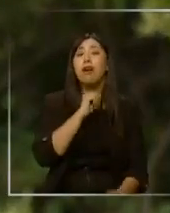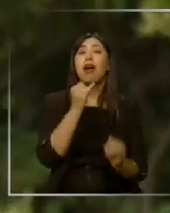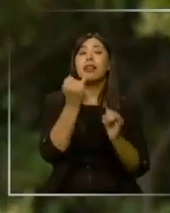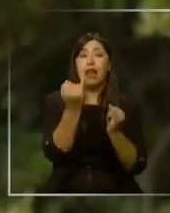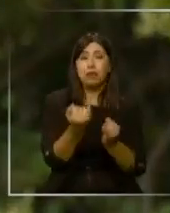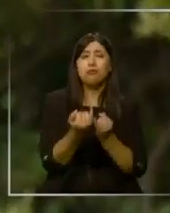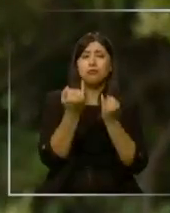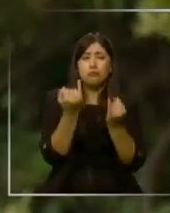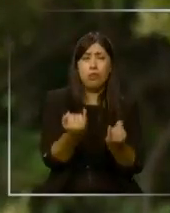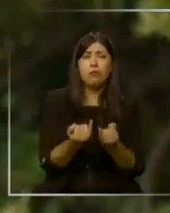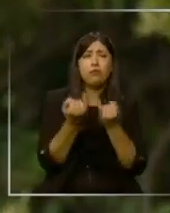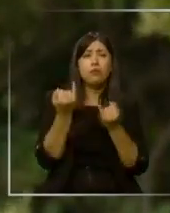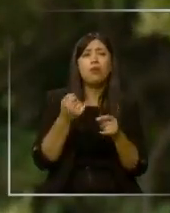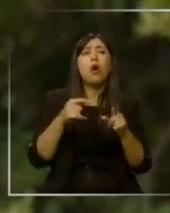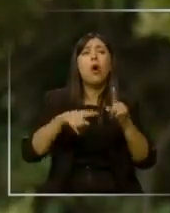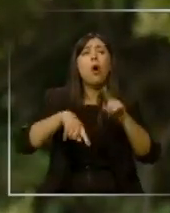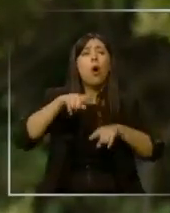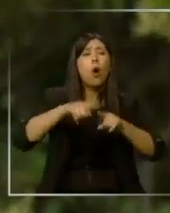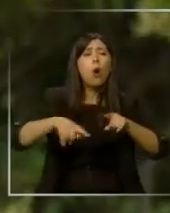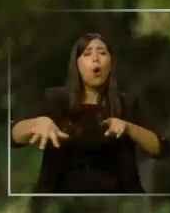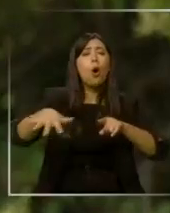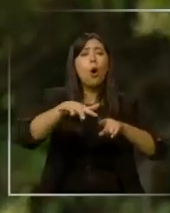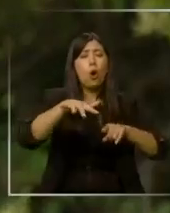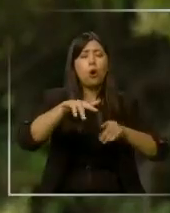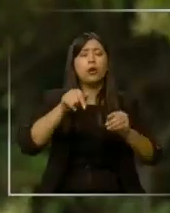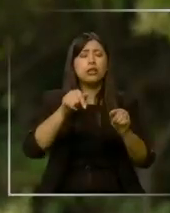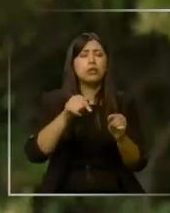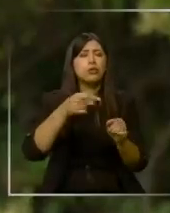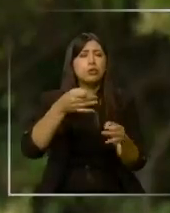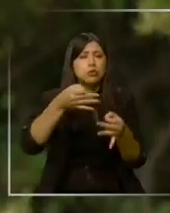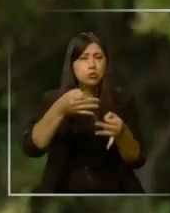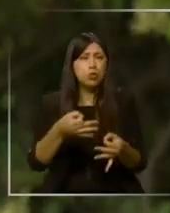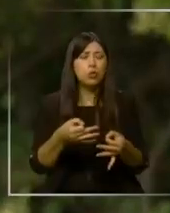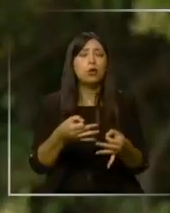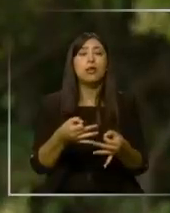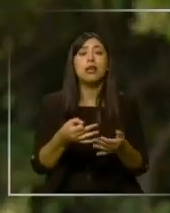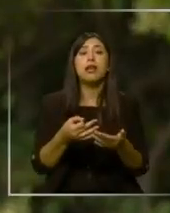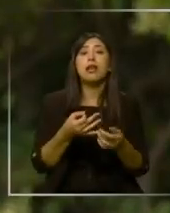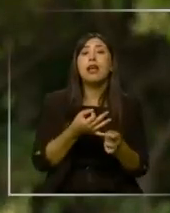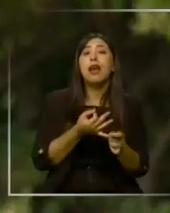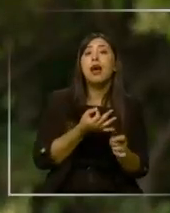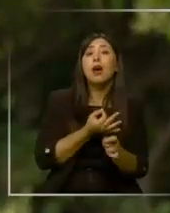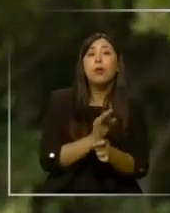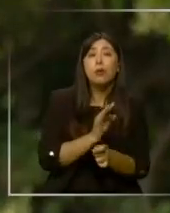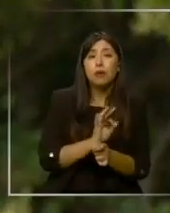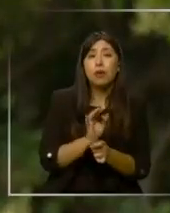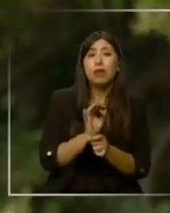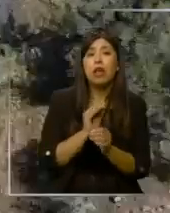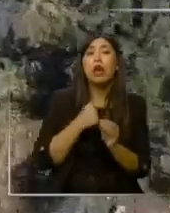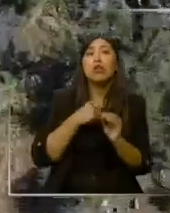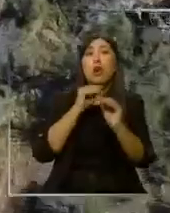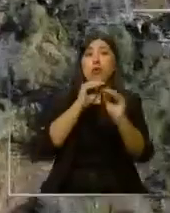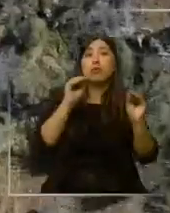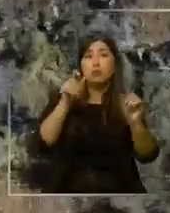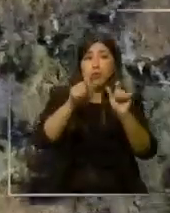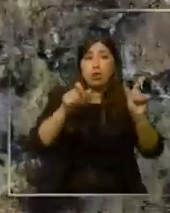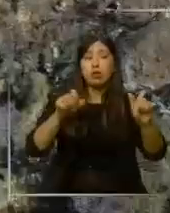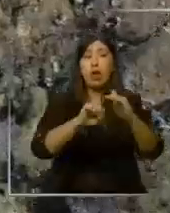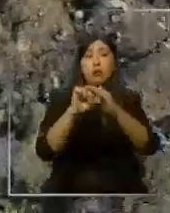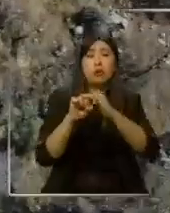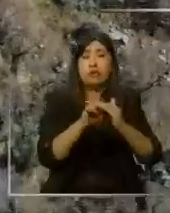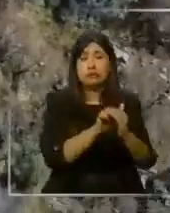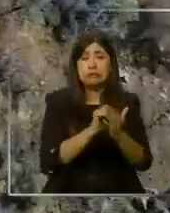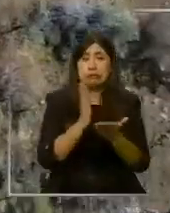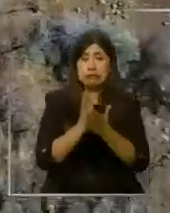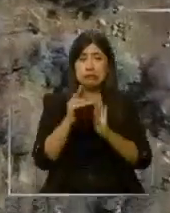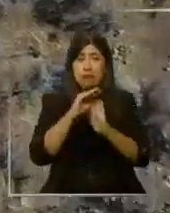principalmente antecedentes geológicos duros yo creo que aquí la primera recomendación que a las autoridades antes de decretar cualquier modificación al